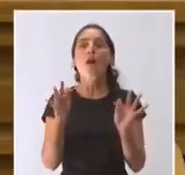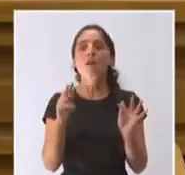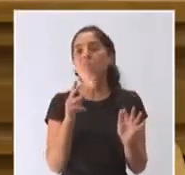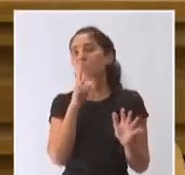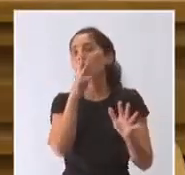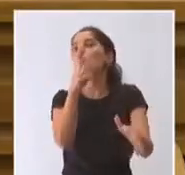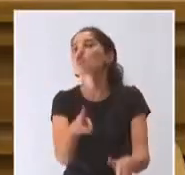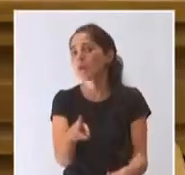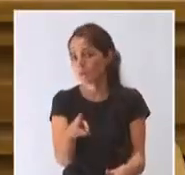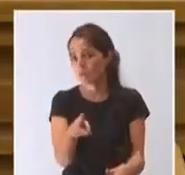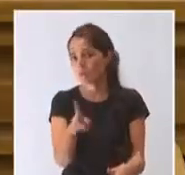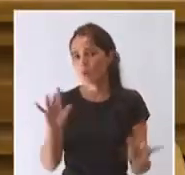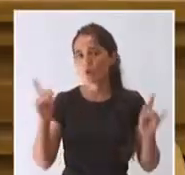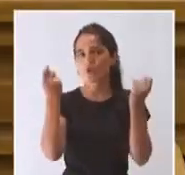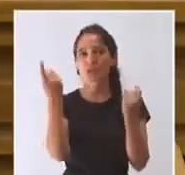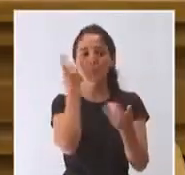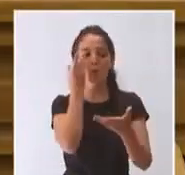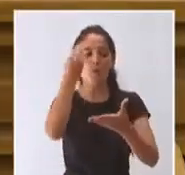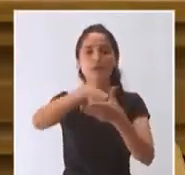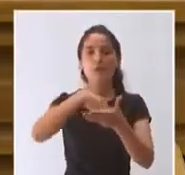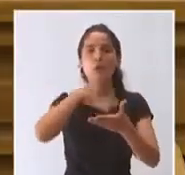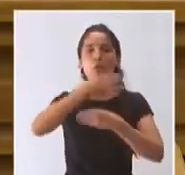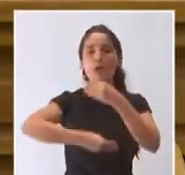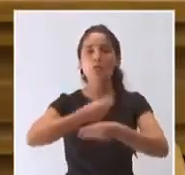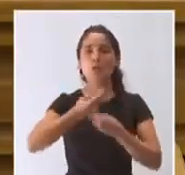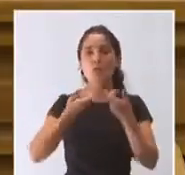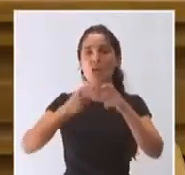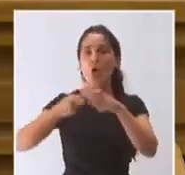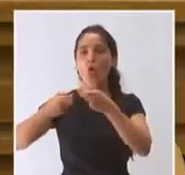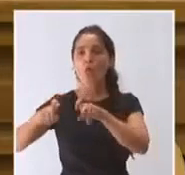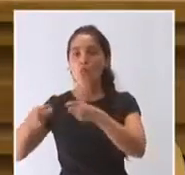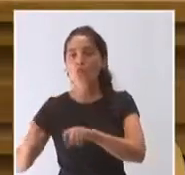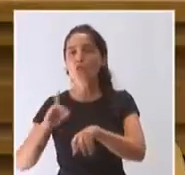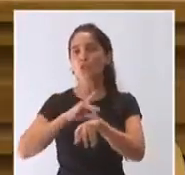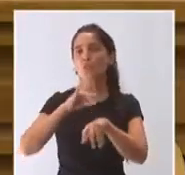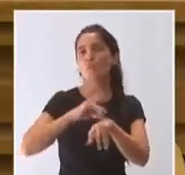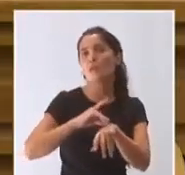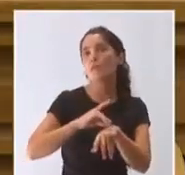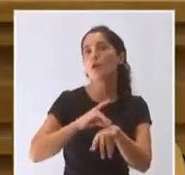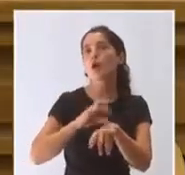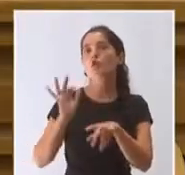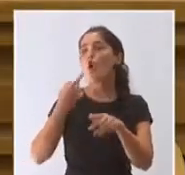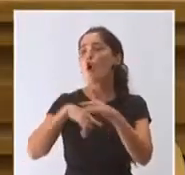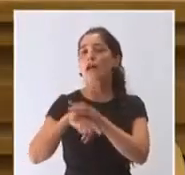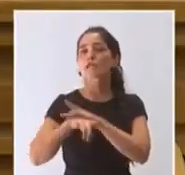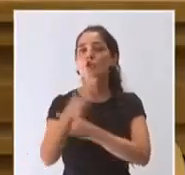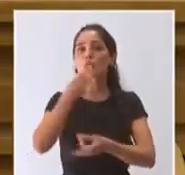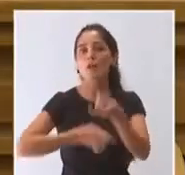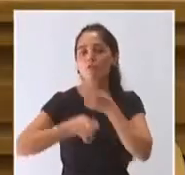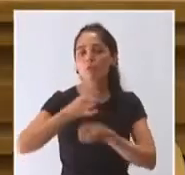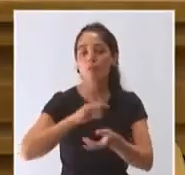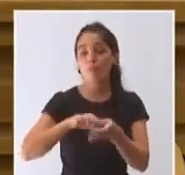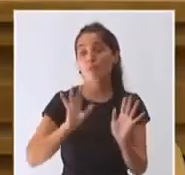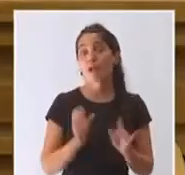se pudieran hacer de todos citas en muchos sitios se pueden citas citas médicas gestionar información